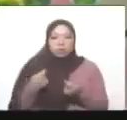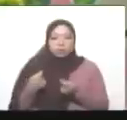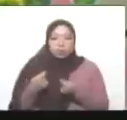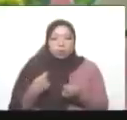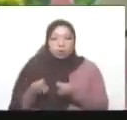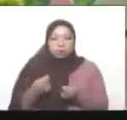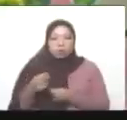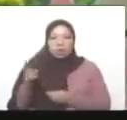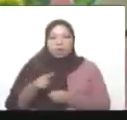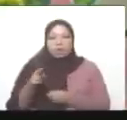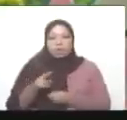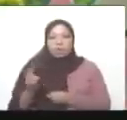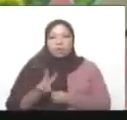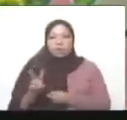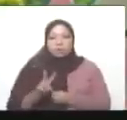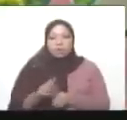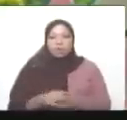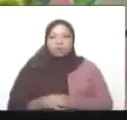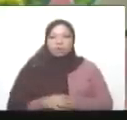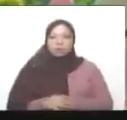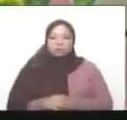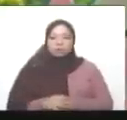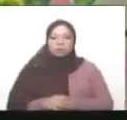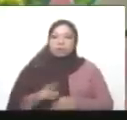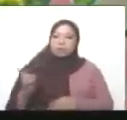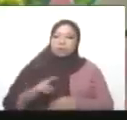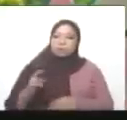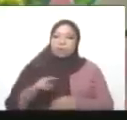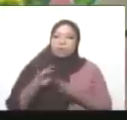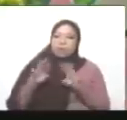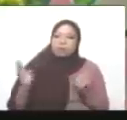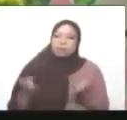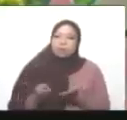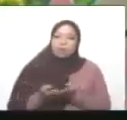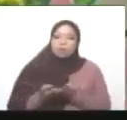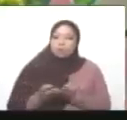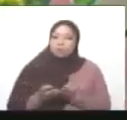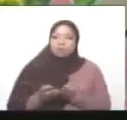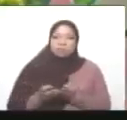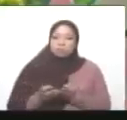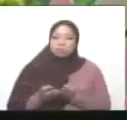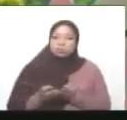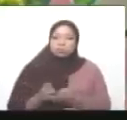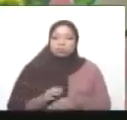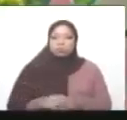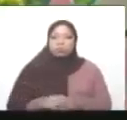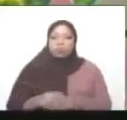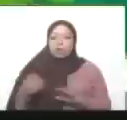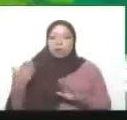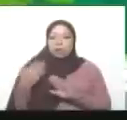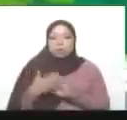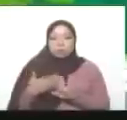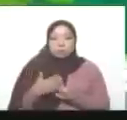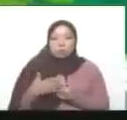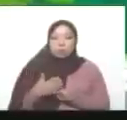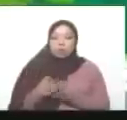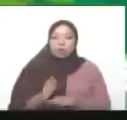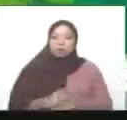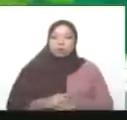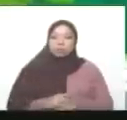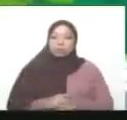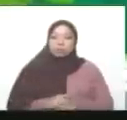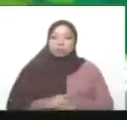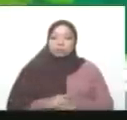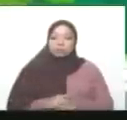limítrofes de ningún país En ningún lugar del mundo eso debe ser resuelto bilateralmente correcto